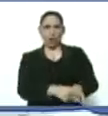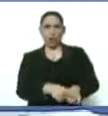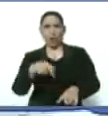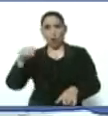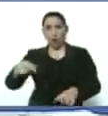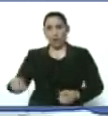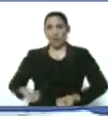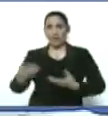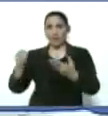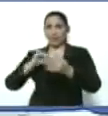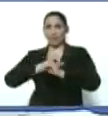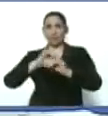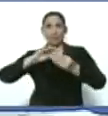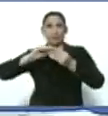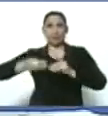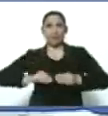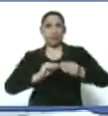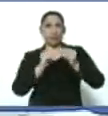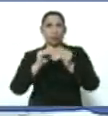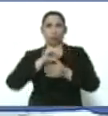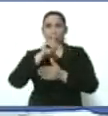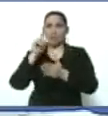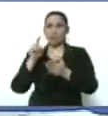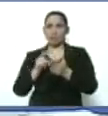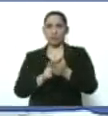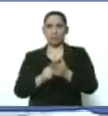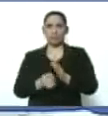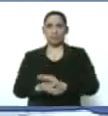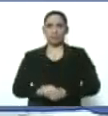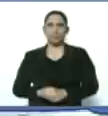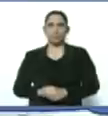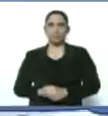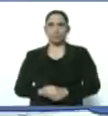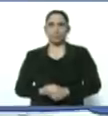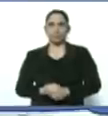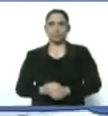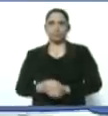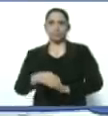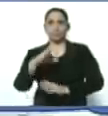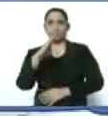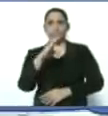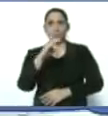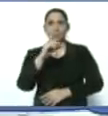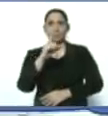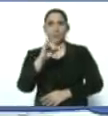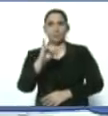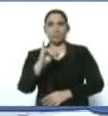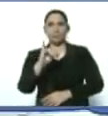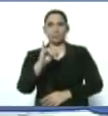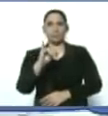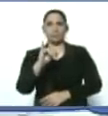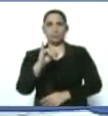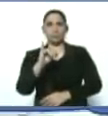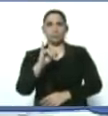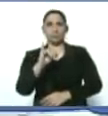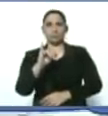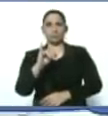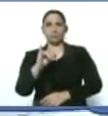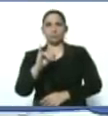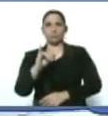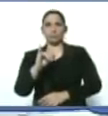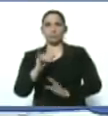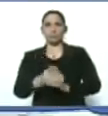ya rehabilitado totalmente, el Centro de Diagnóstico Integral